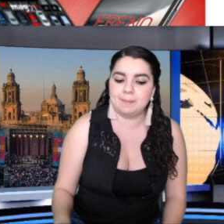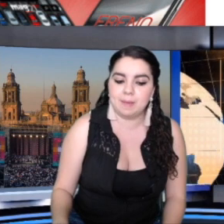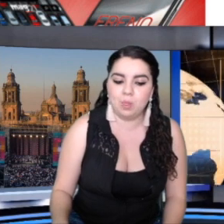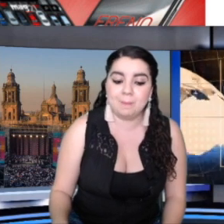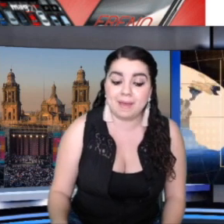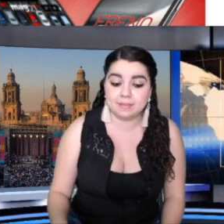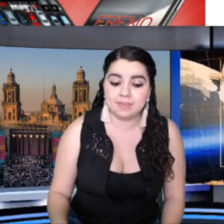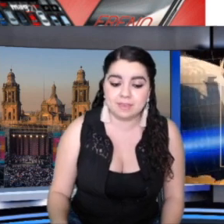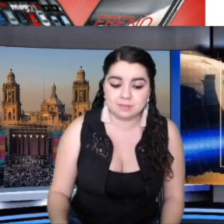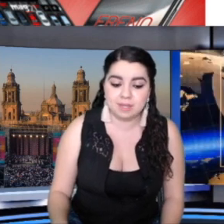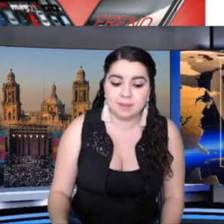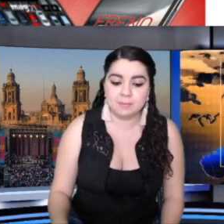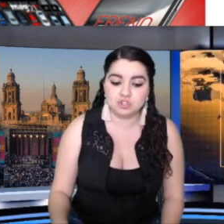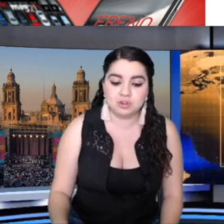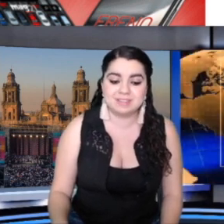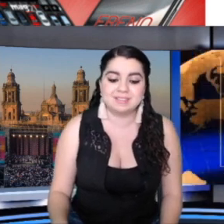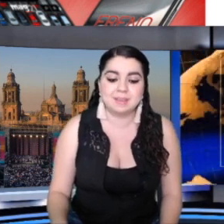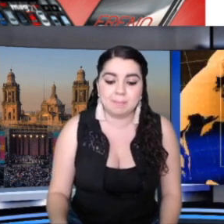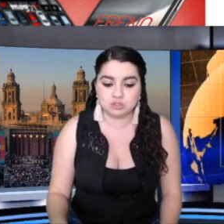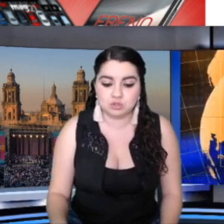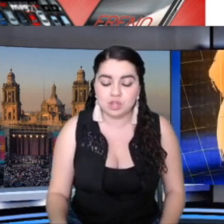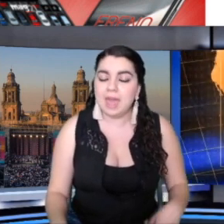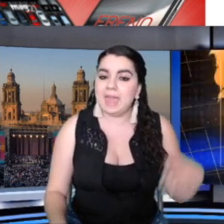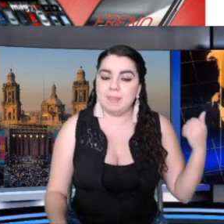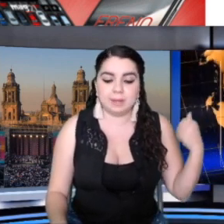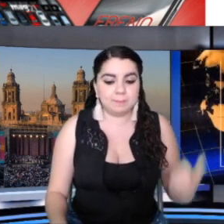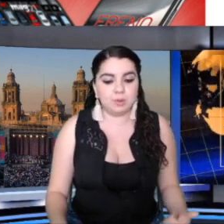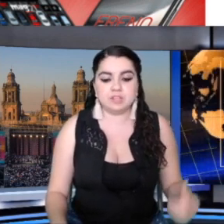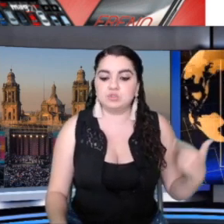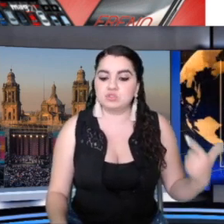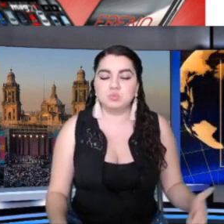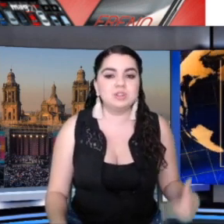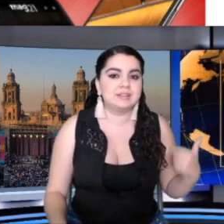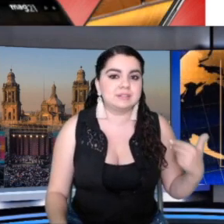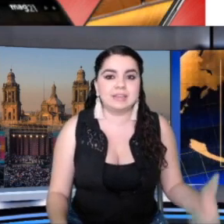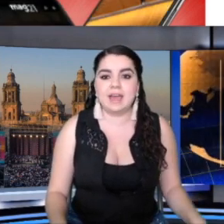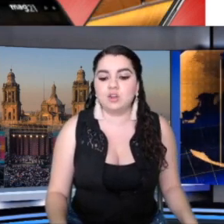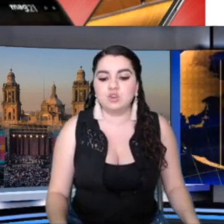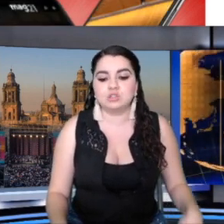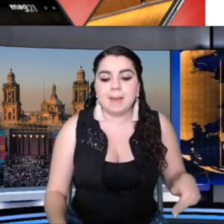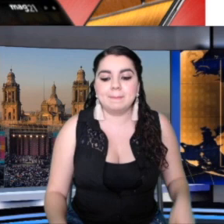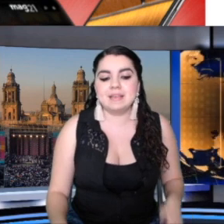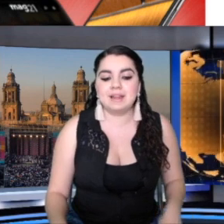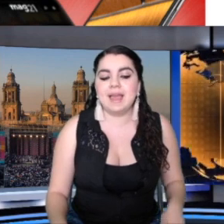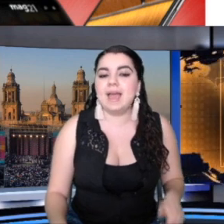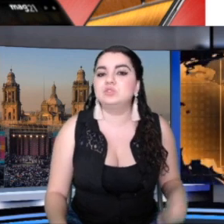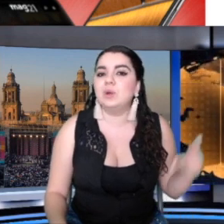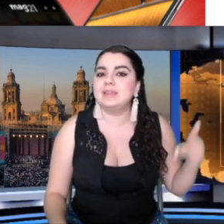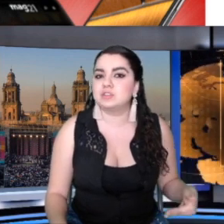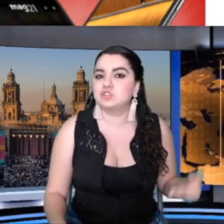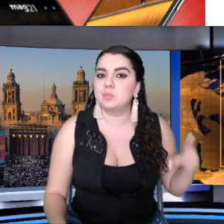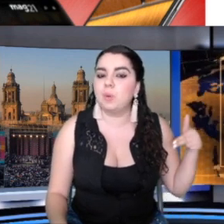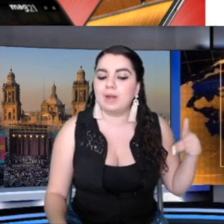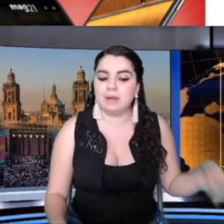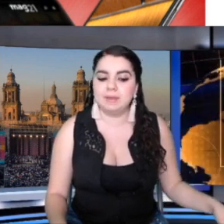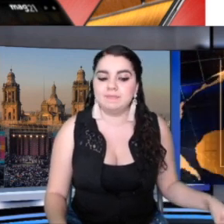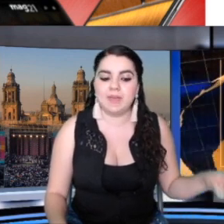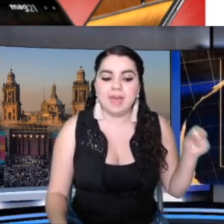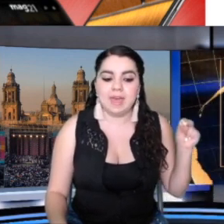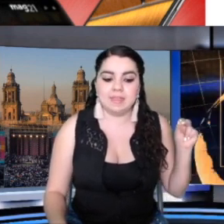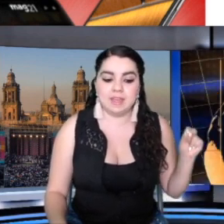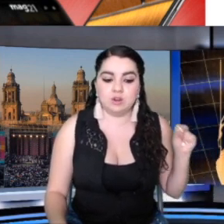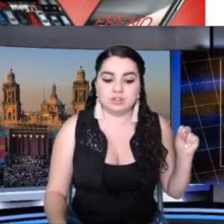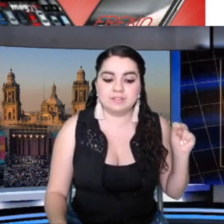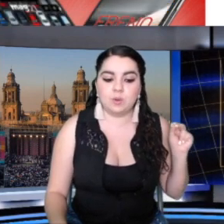estaba reclamando más de 10,000 millones de pesos entre impuestos, multas, recargos, más la actualización por la